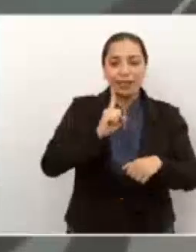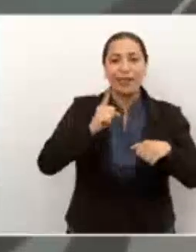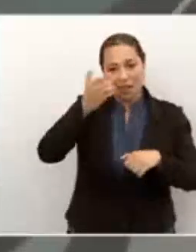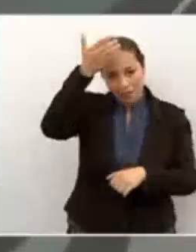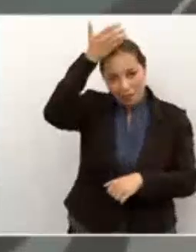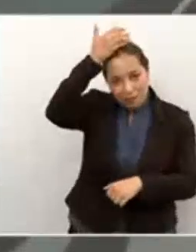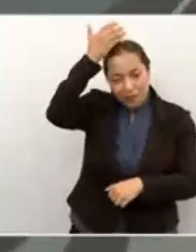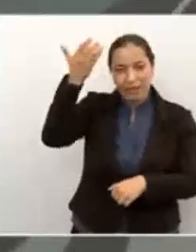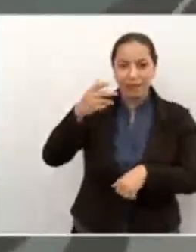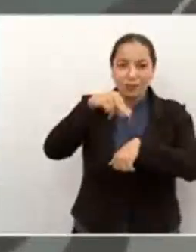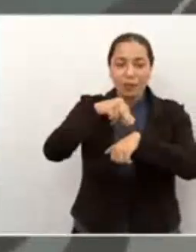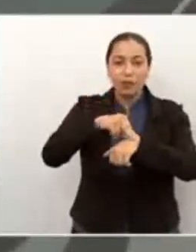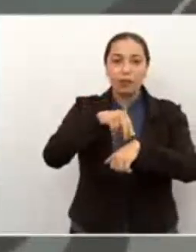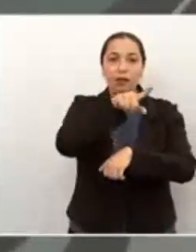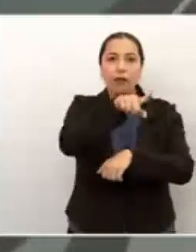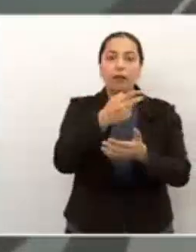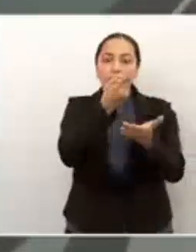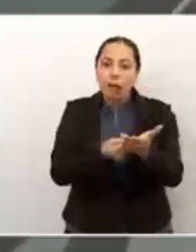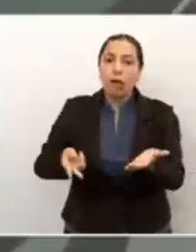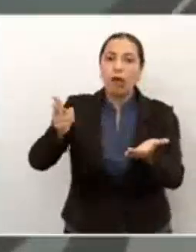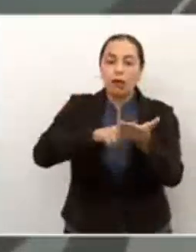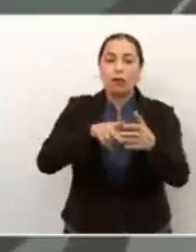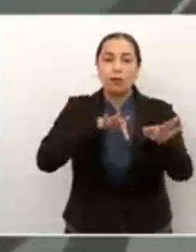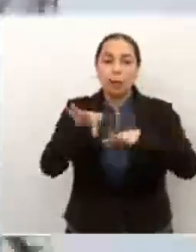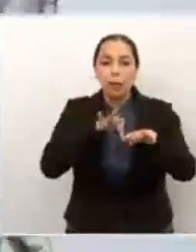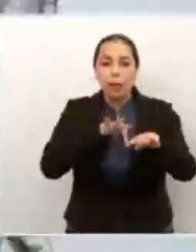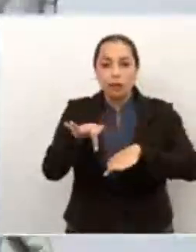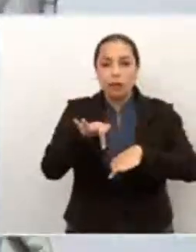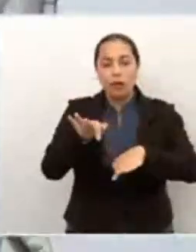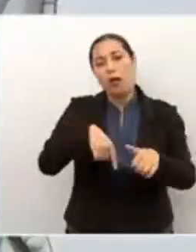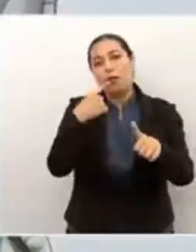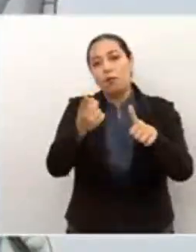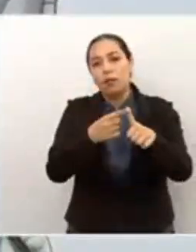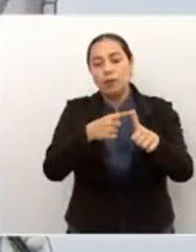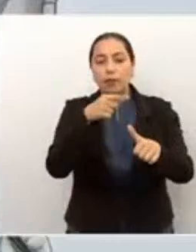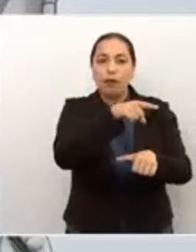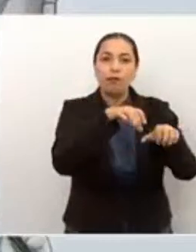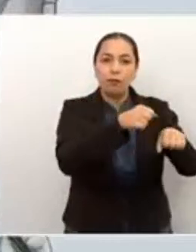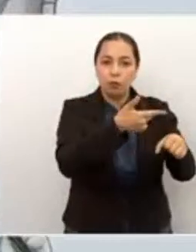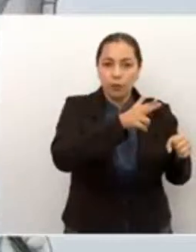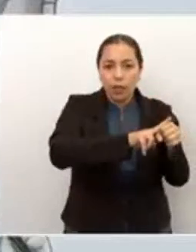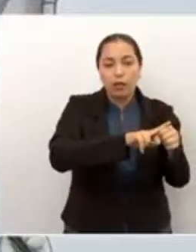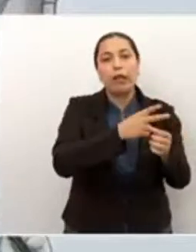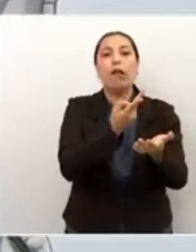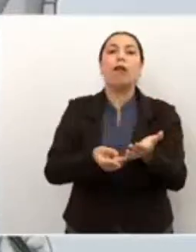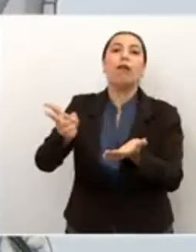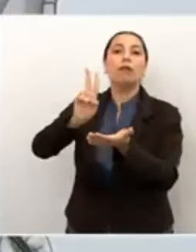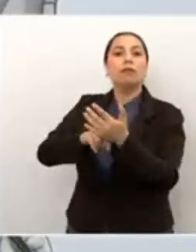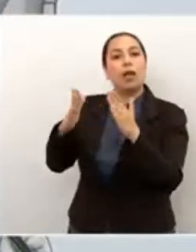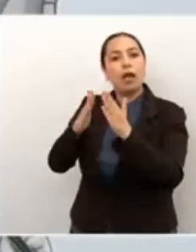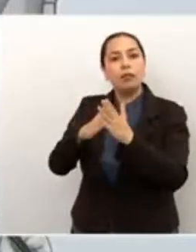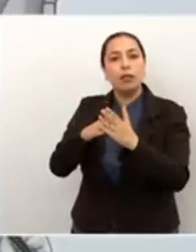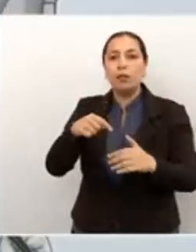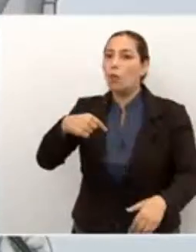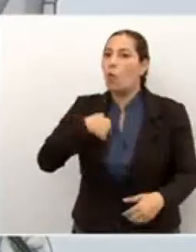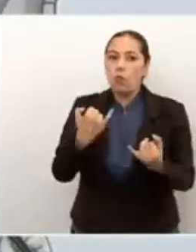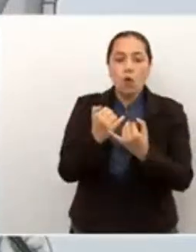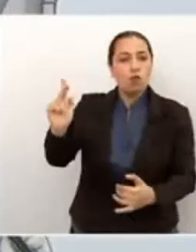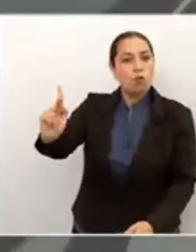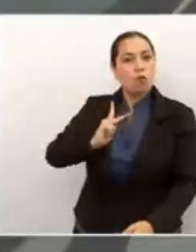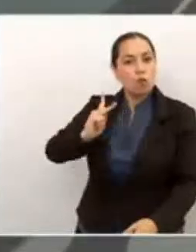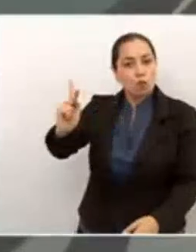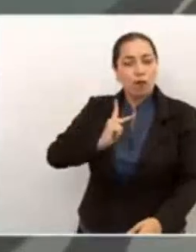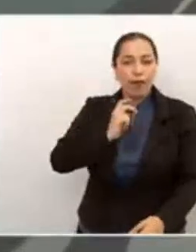doble turno, turno en el hospital y turno en la casa. Así me toca a mí también, no crean, turno